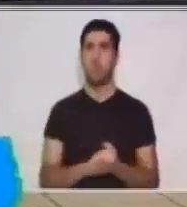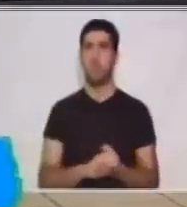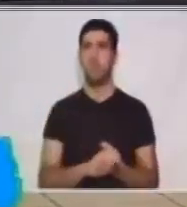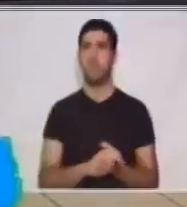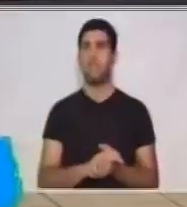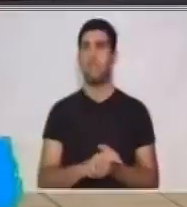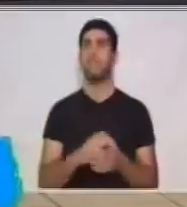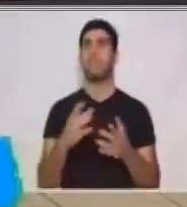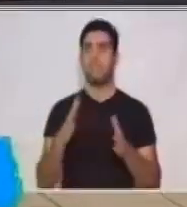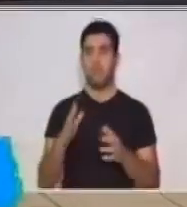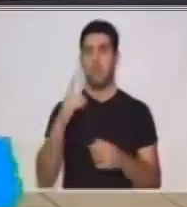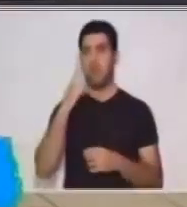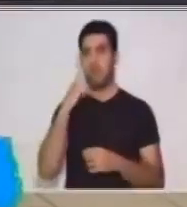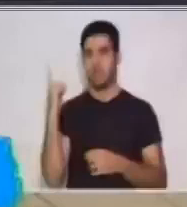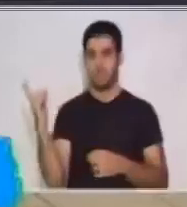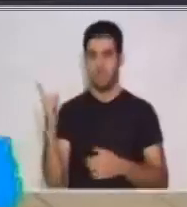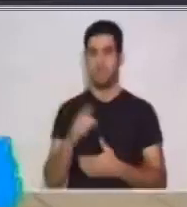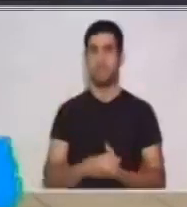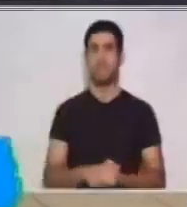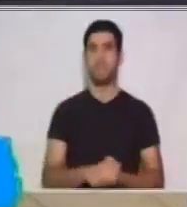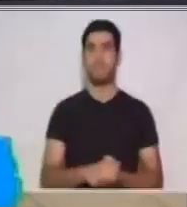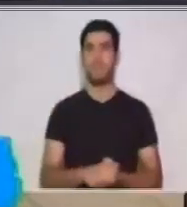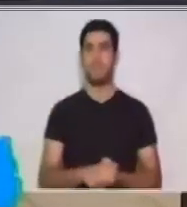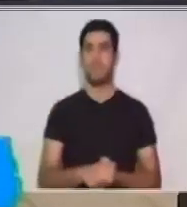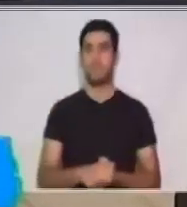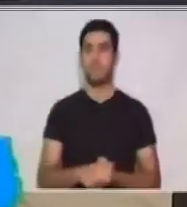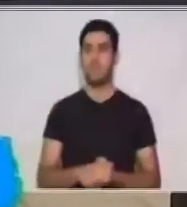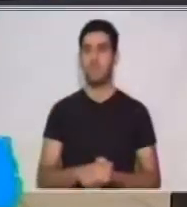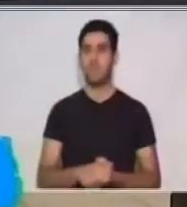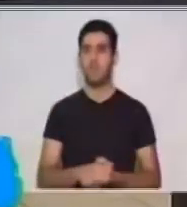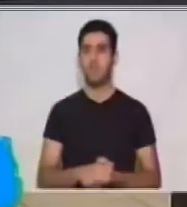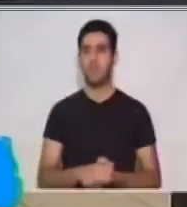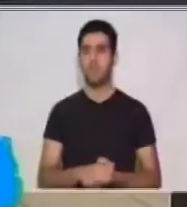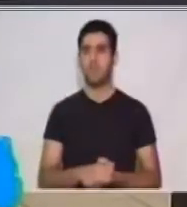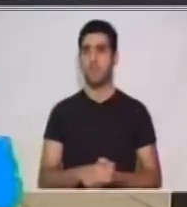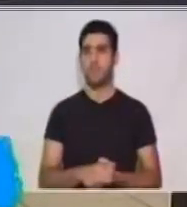a decir que 80%